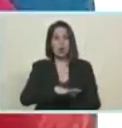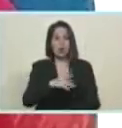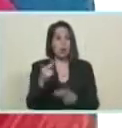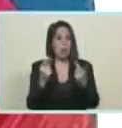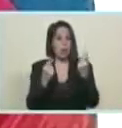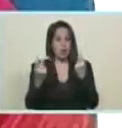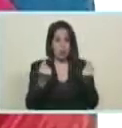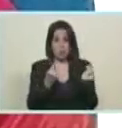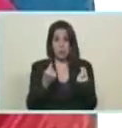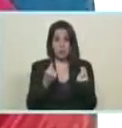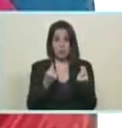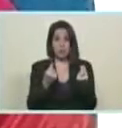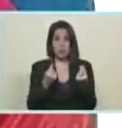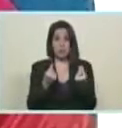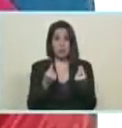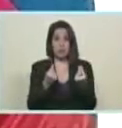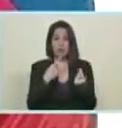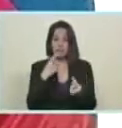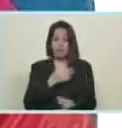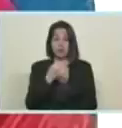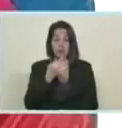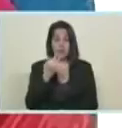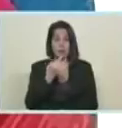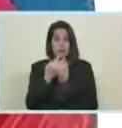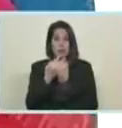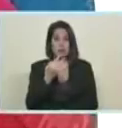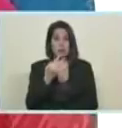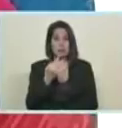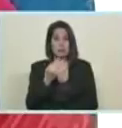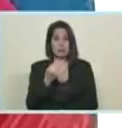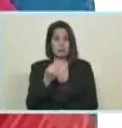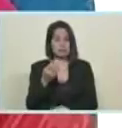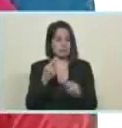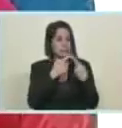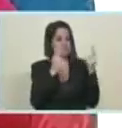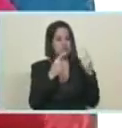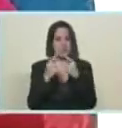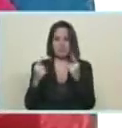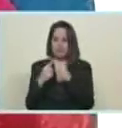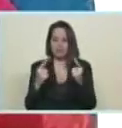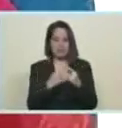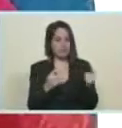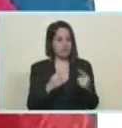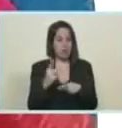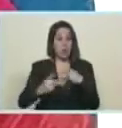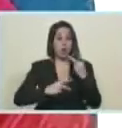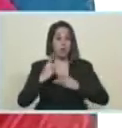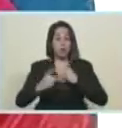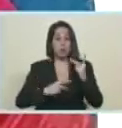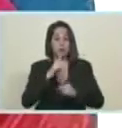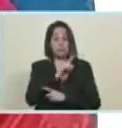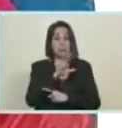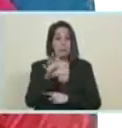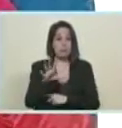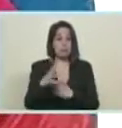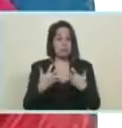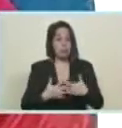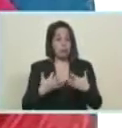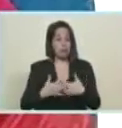Si bien es cierto, estamos empeñados en la diversificación productiva en 15 motores